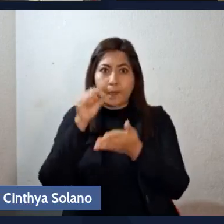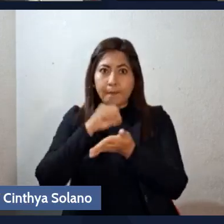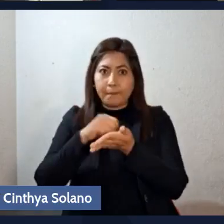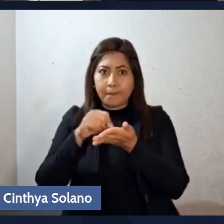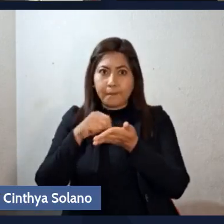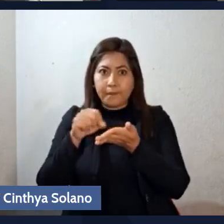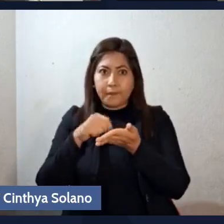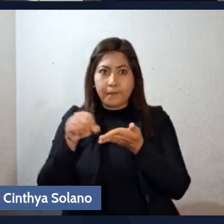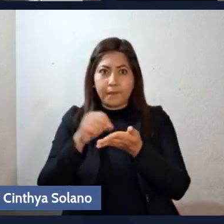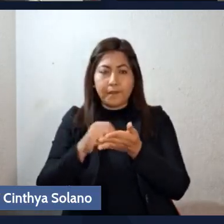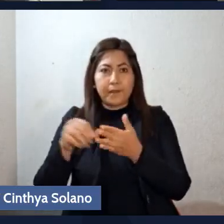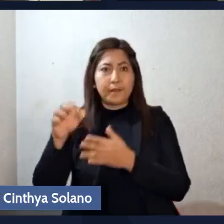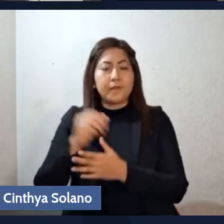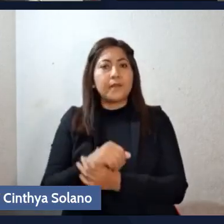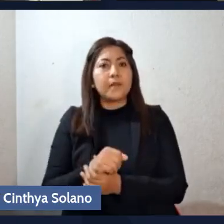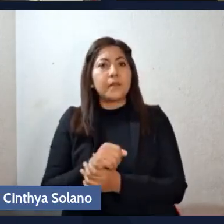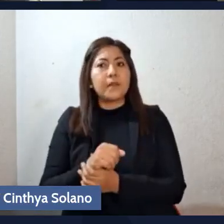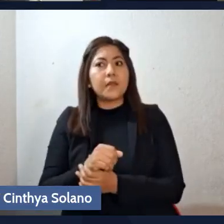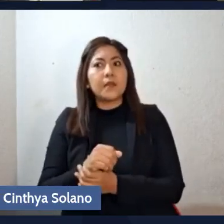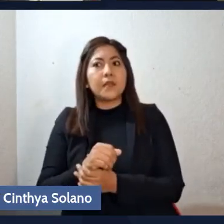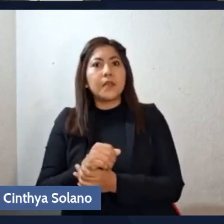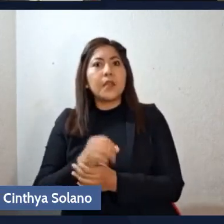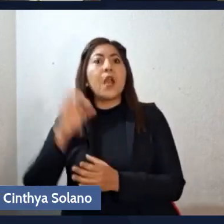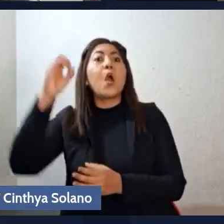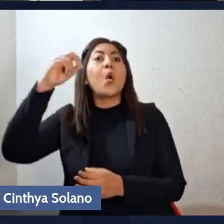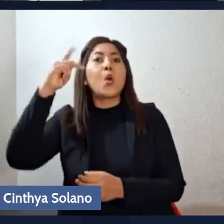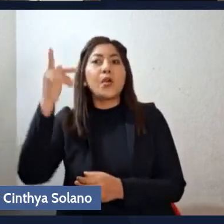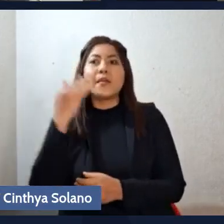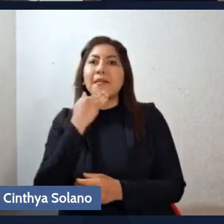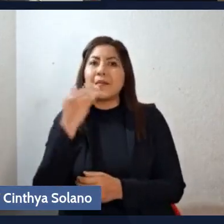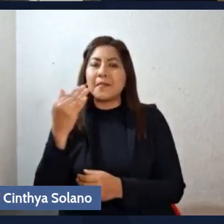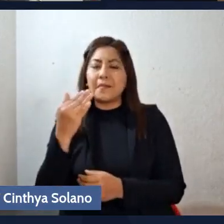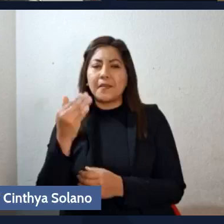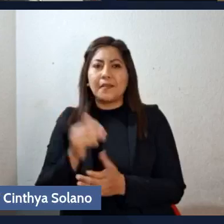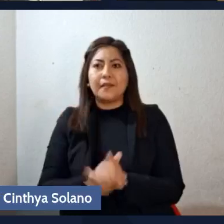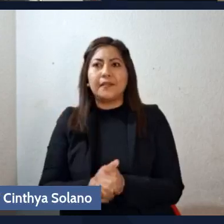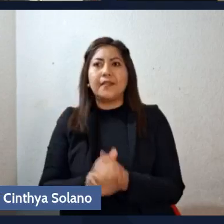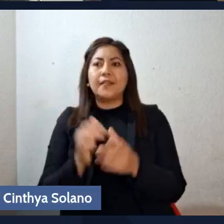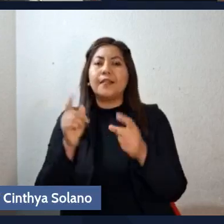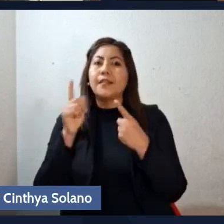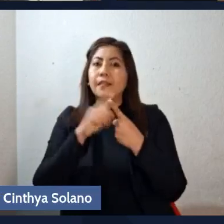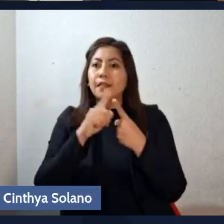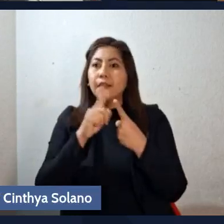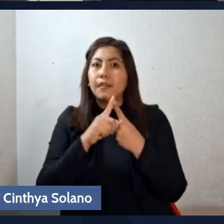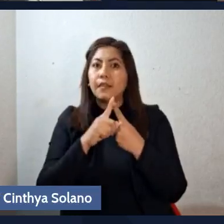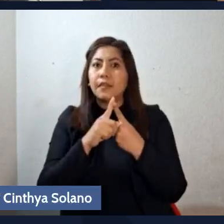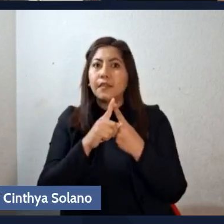Ah, okay. Bueno, en principio,